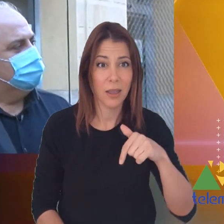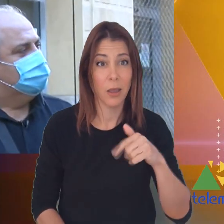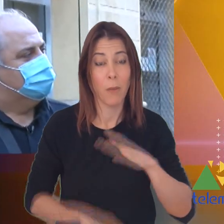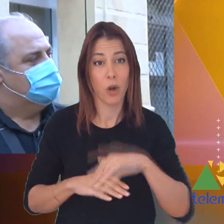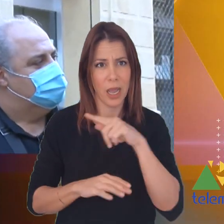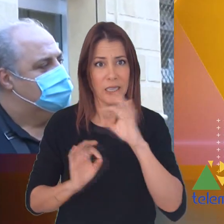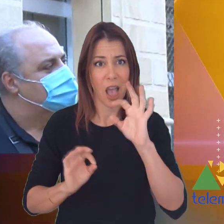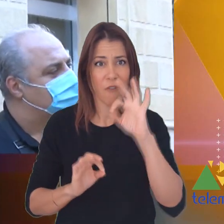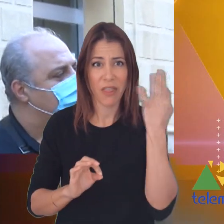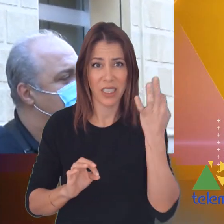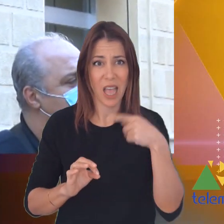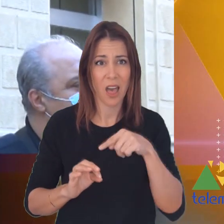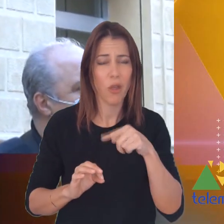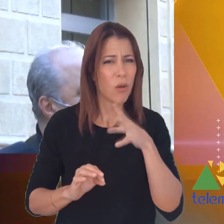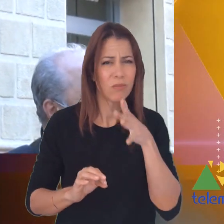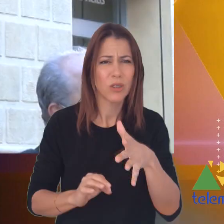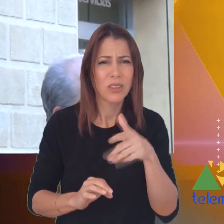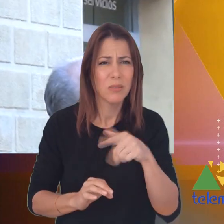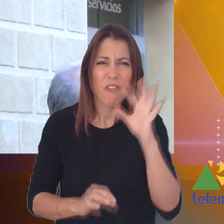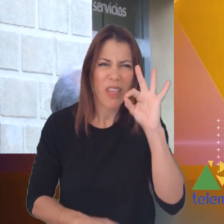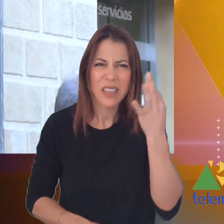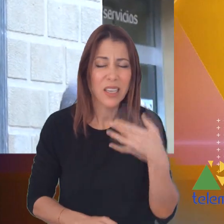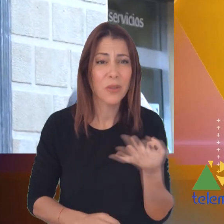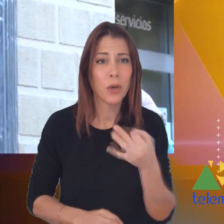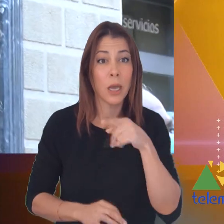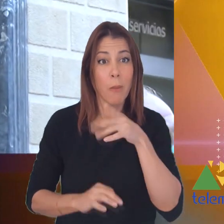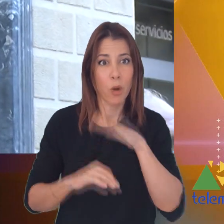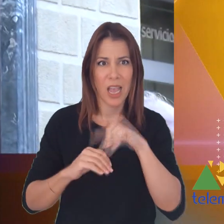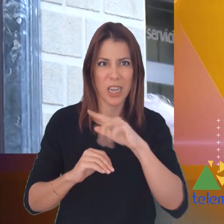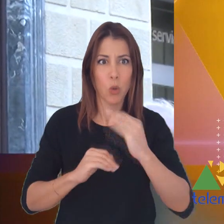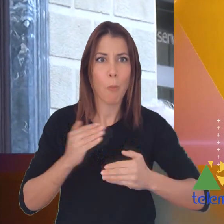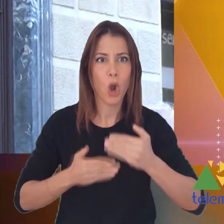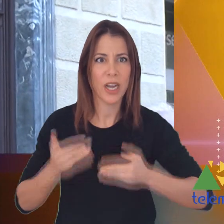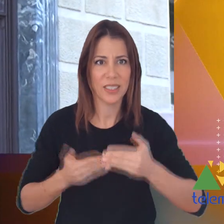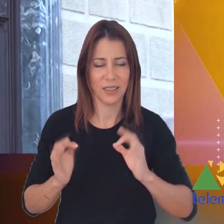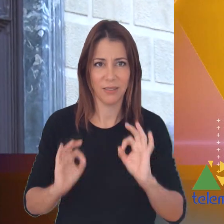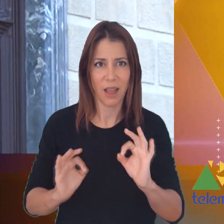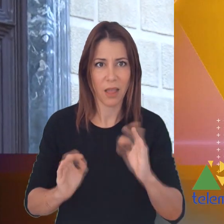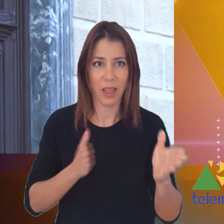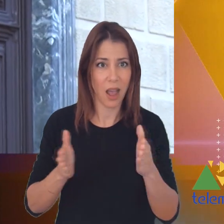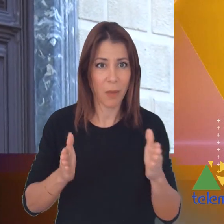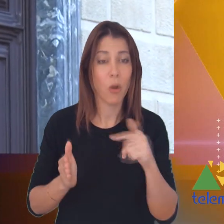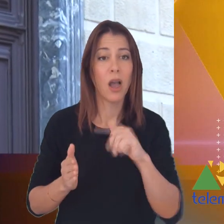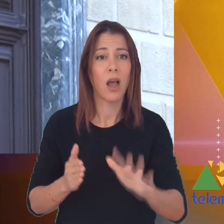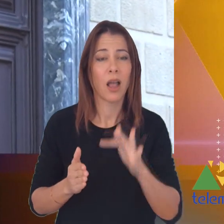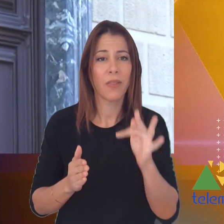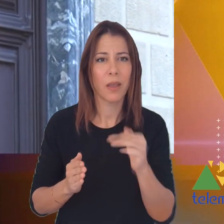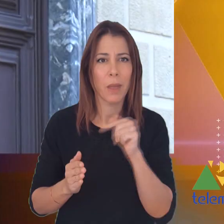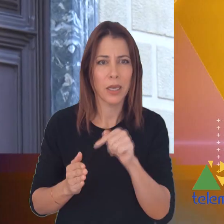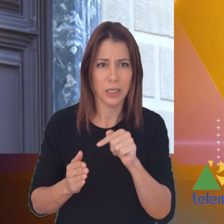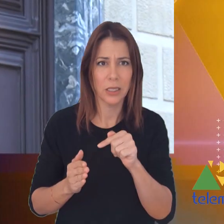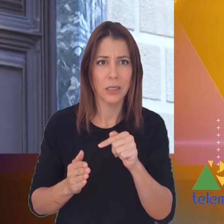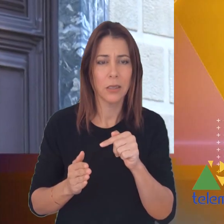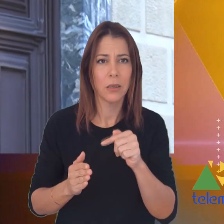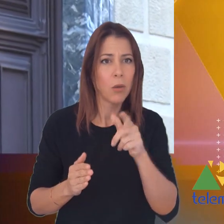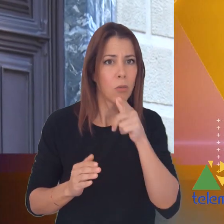afrancesado, en el sentido afrancesado de ser un progresista de la época, ¿no? E incluso pues fue